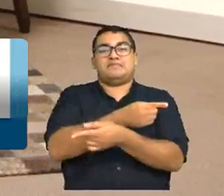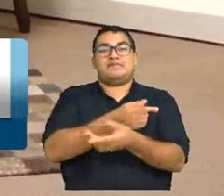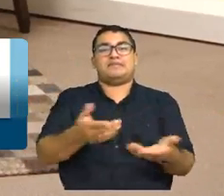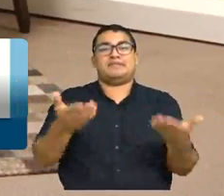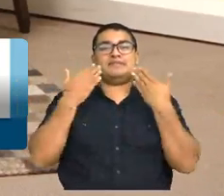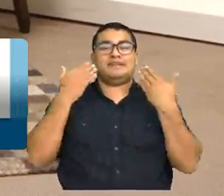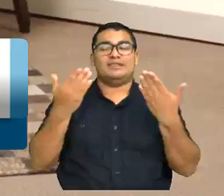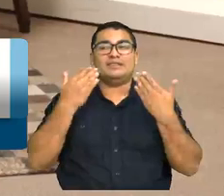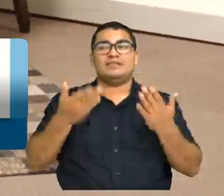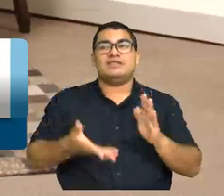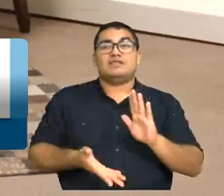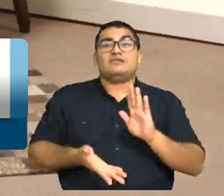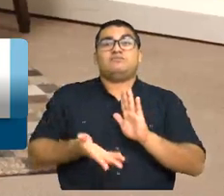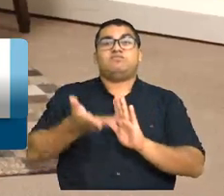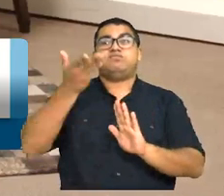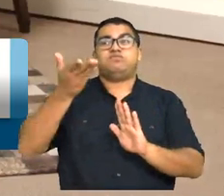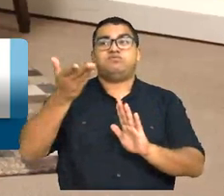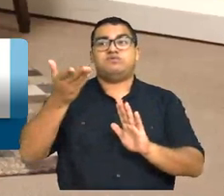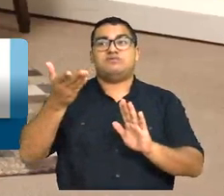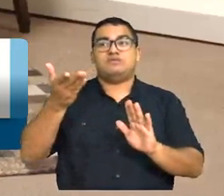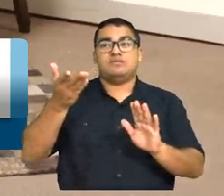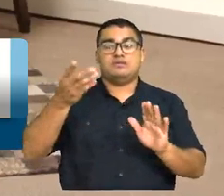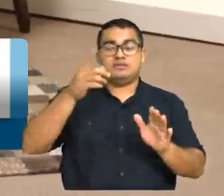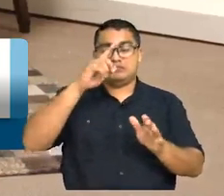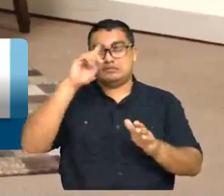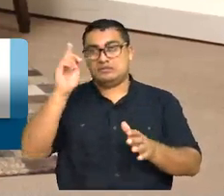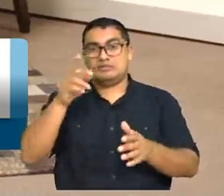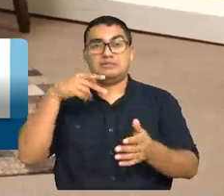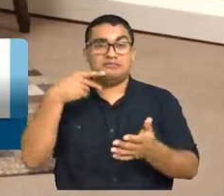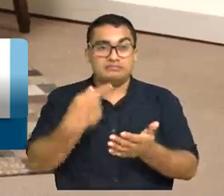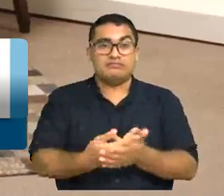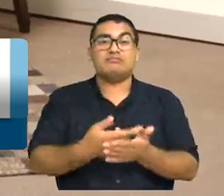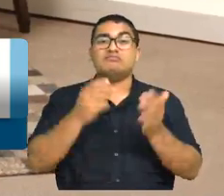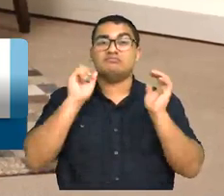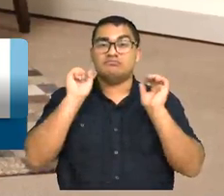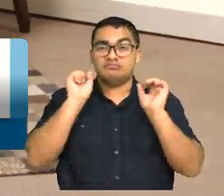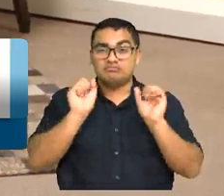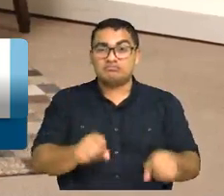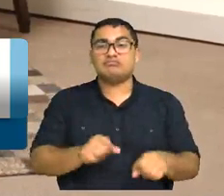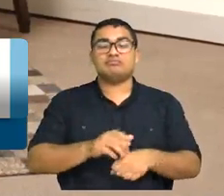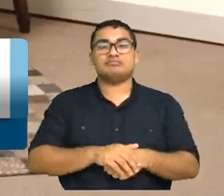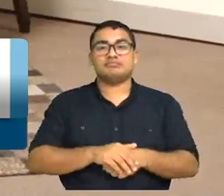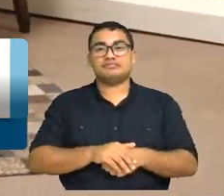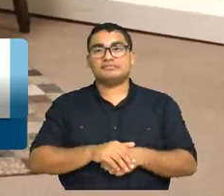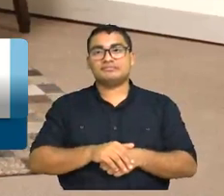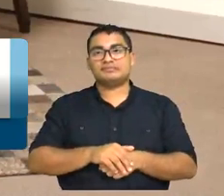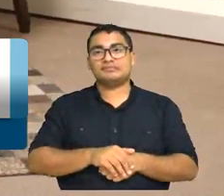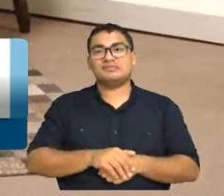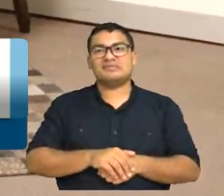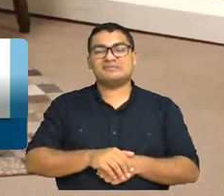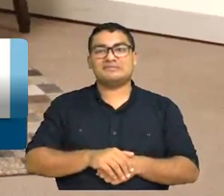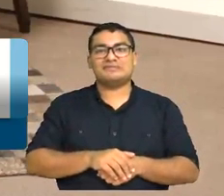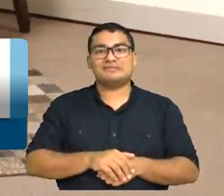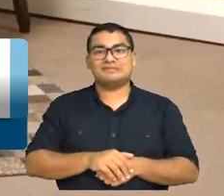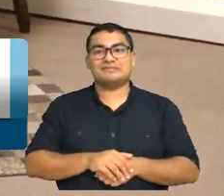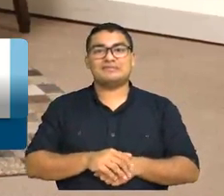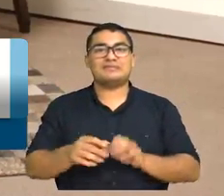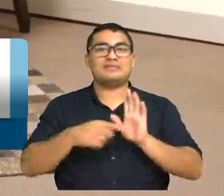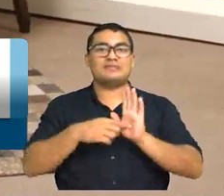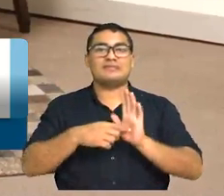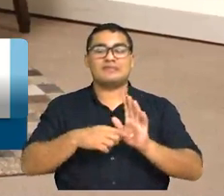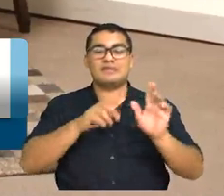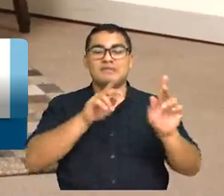el mismo momento el paciente se puede desmayar. ¿Creen que, por ejemplo, a ver, si tal vez la persona tiene una rutina de